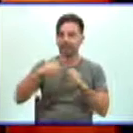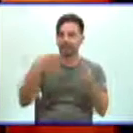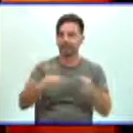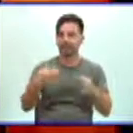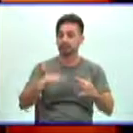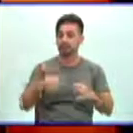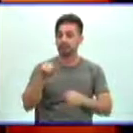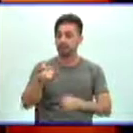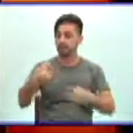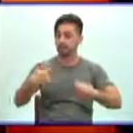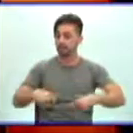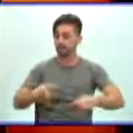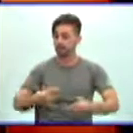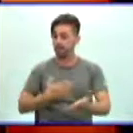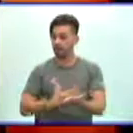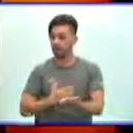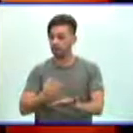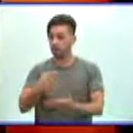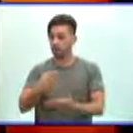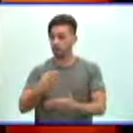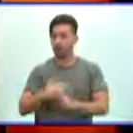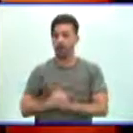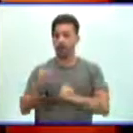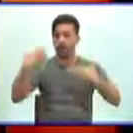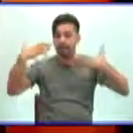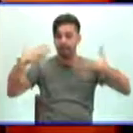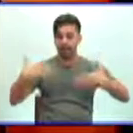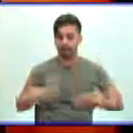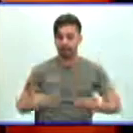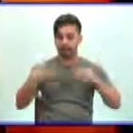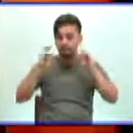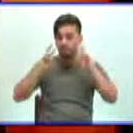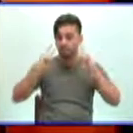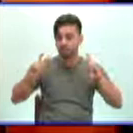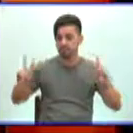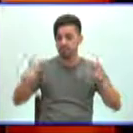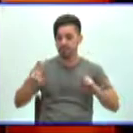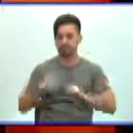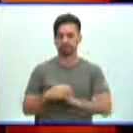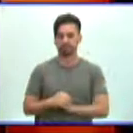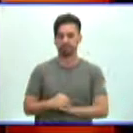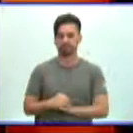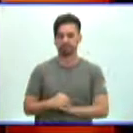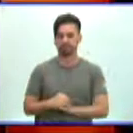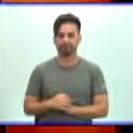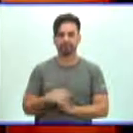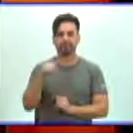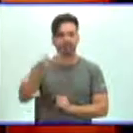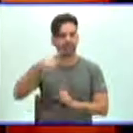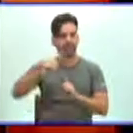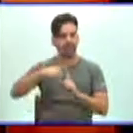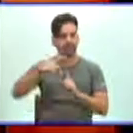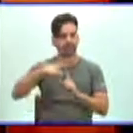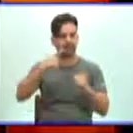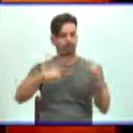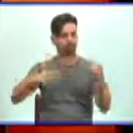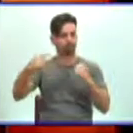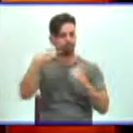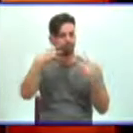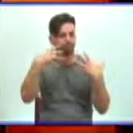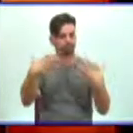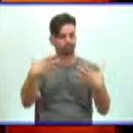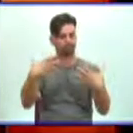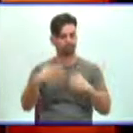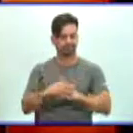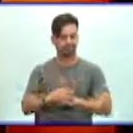y la continuidad y el principio ético de la vida y con y para la vida. Esa es la tarea principal que tenemos todos los seres